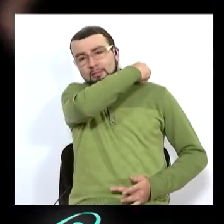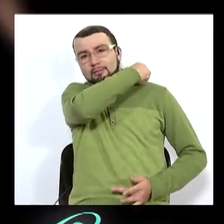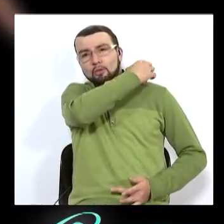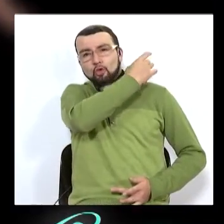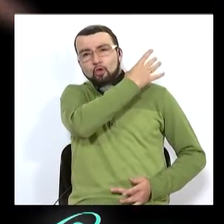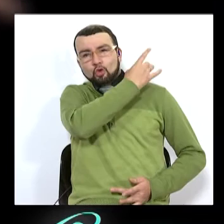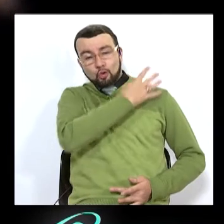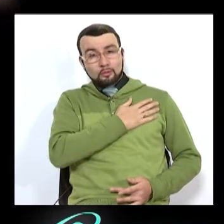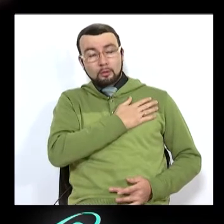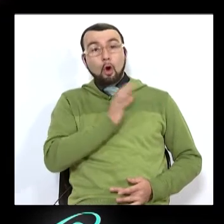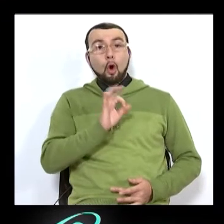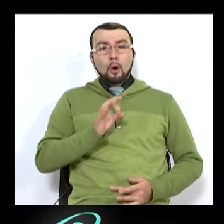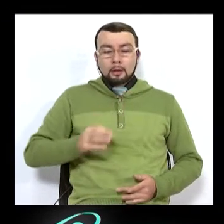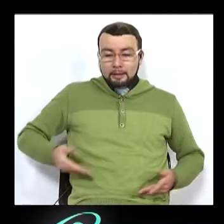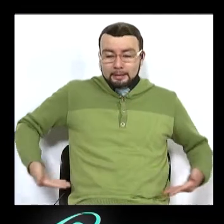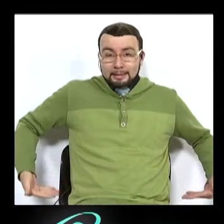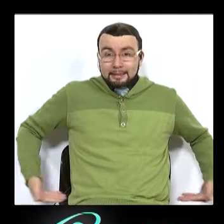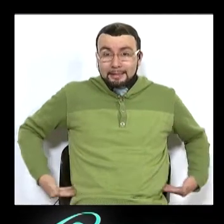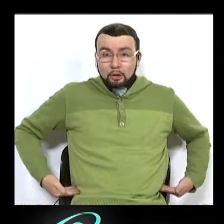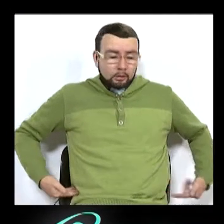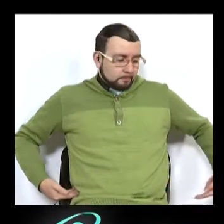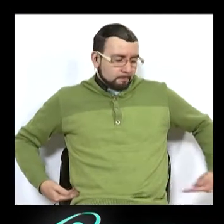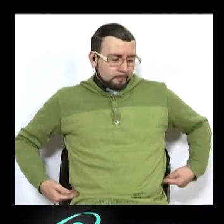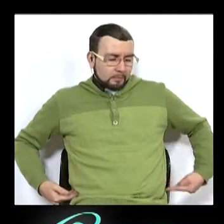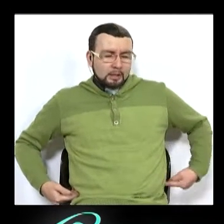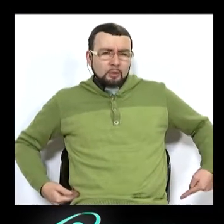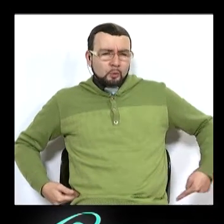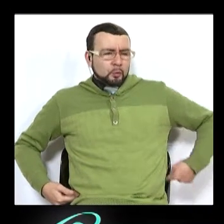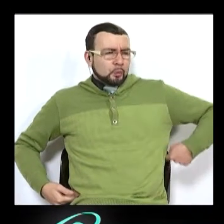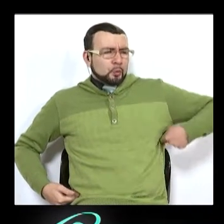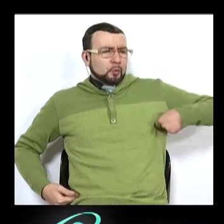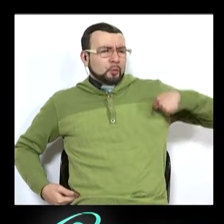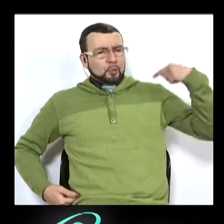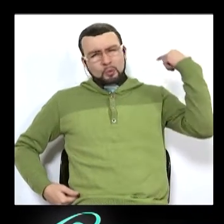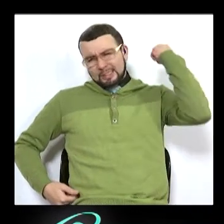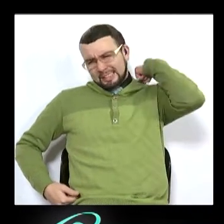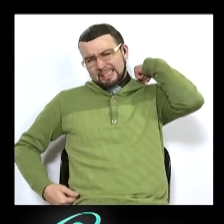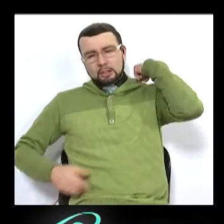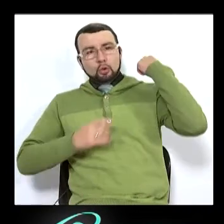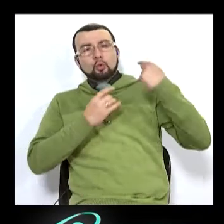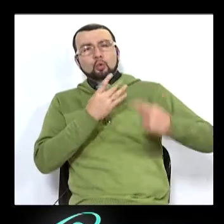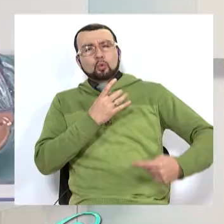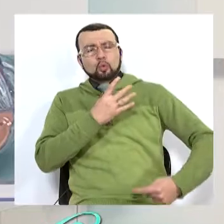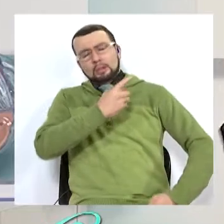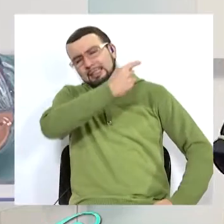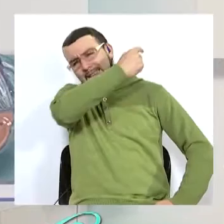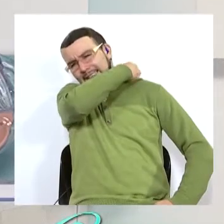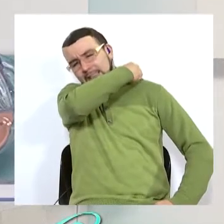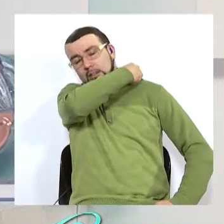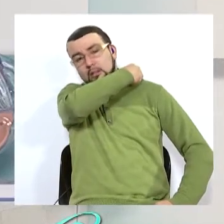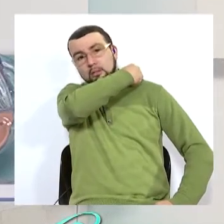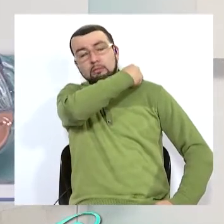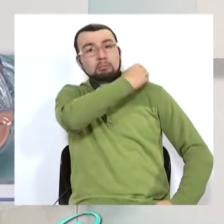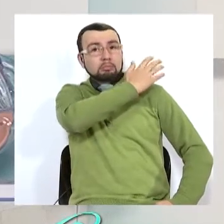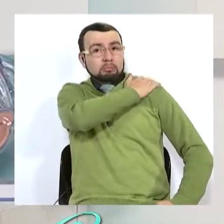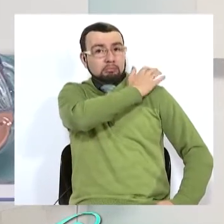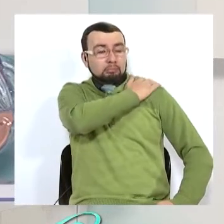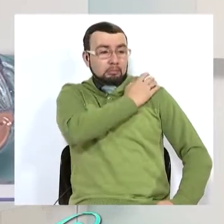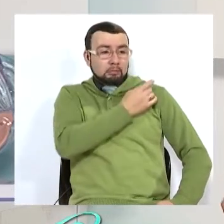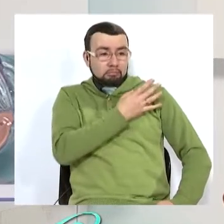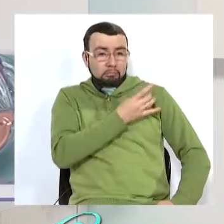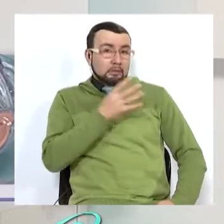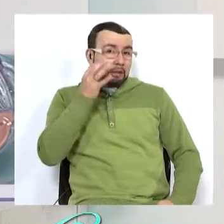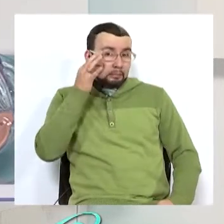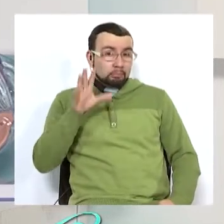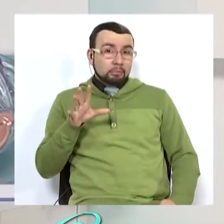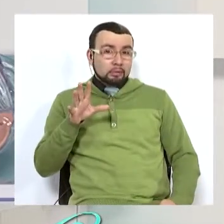dolor de riñón izquierdo que se siente en la espalda, se siente en el abdomen y se pasa a espalda y puede subir a hombro izquierdo,